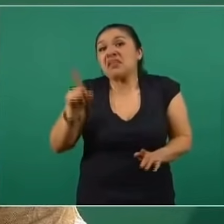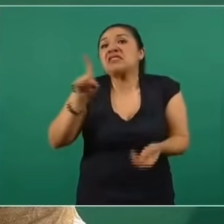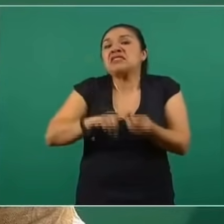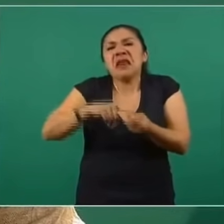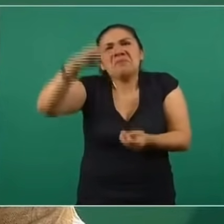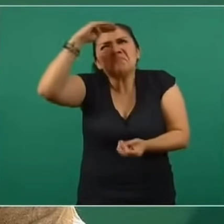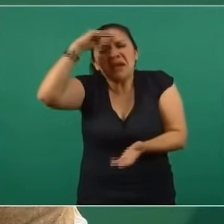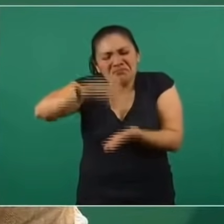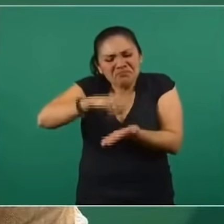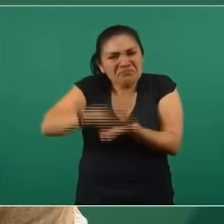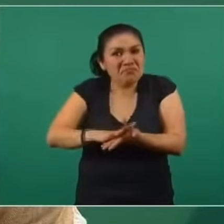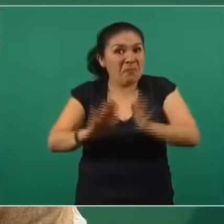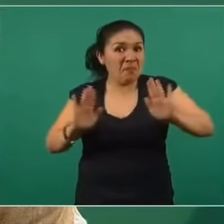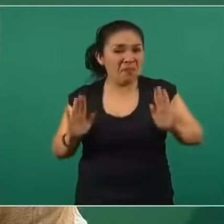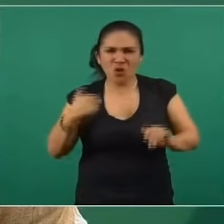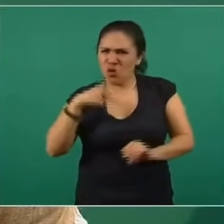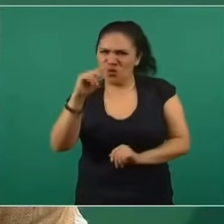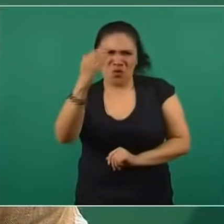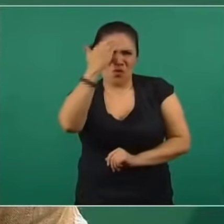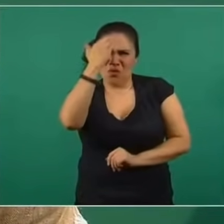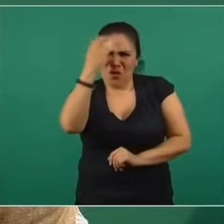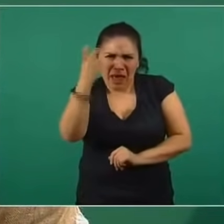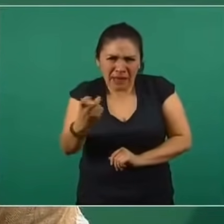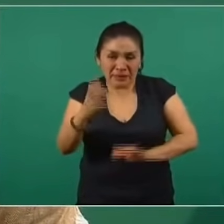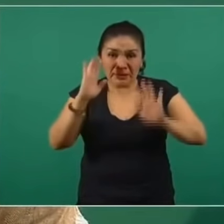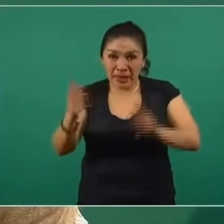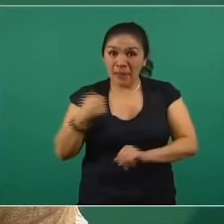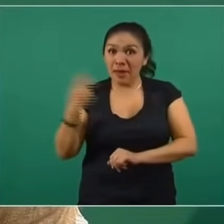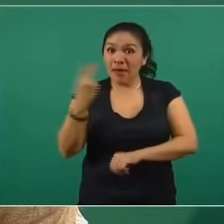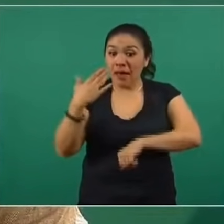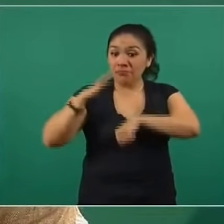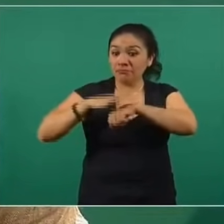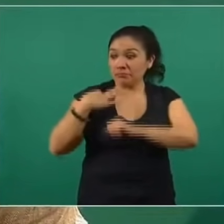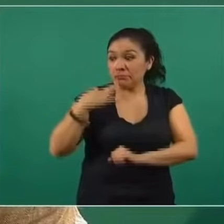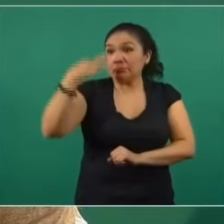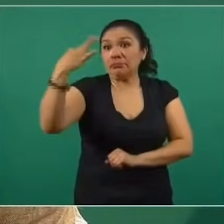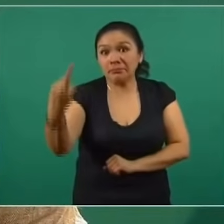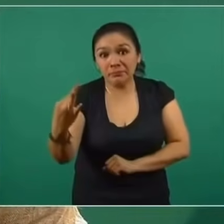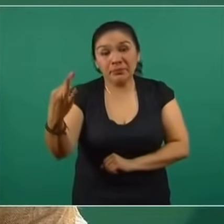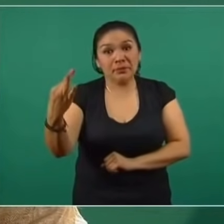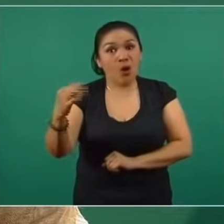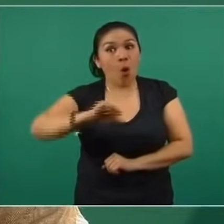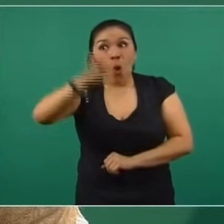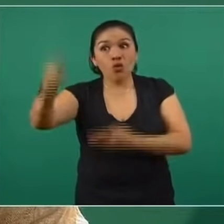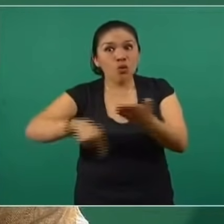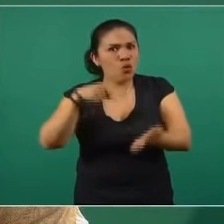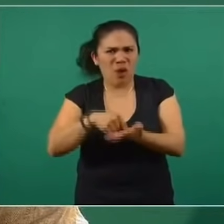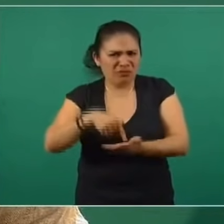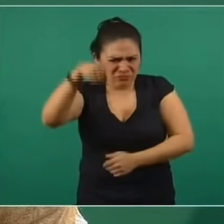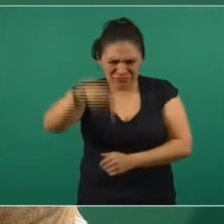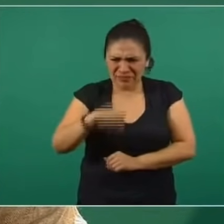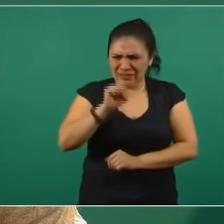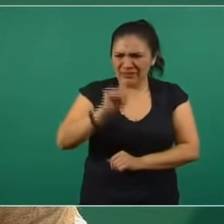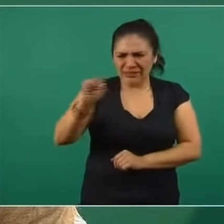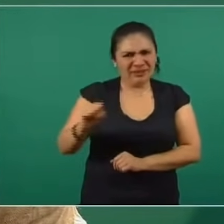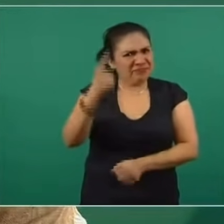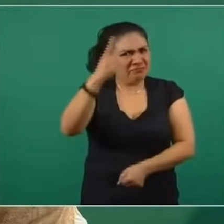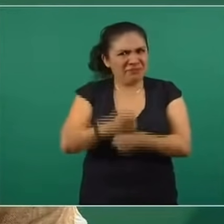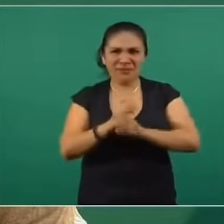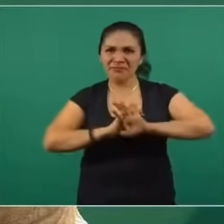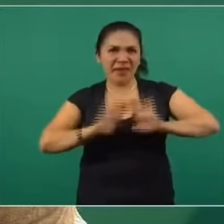en qué. No tengo conocimiento que me hayan requerido en ninguna otra parte que no sea la Secretaría de Salud,